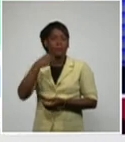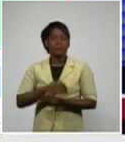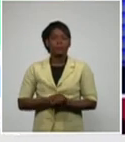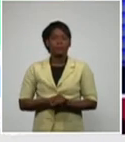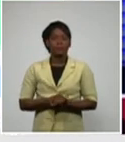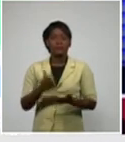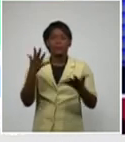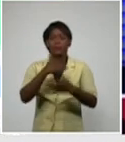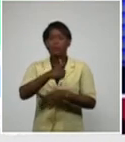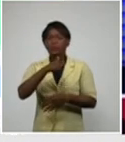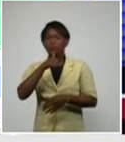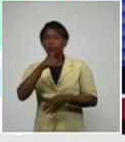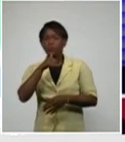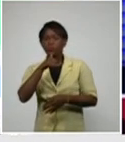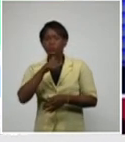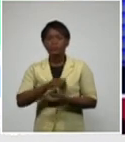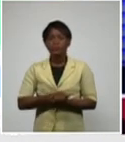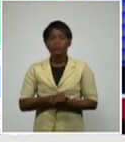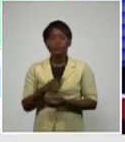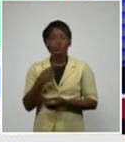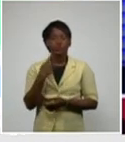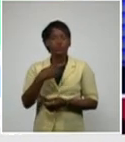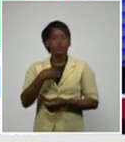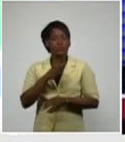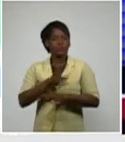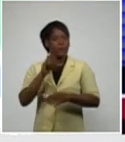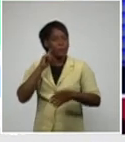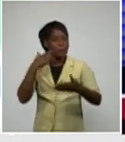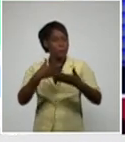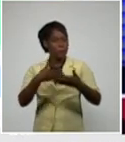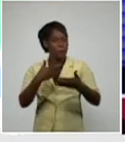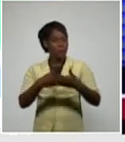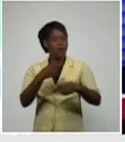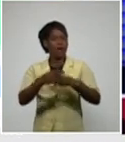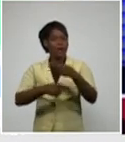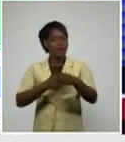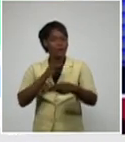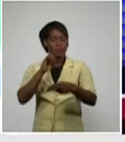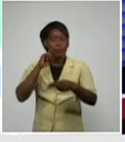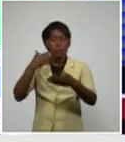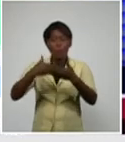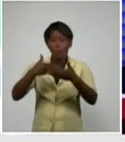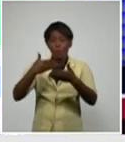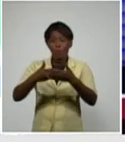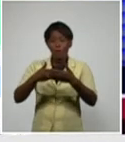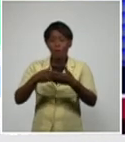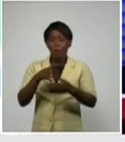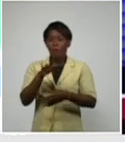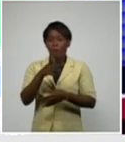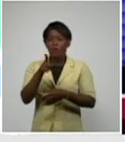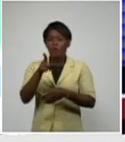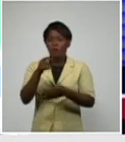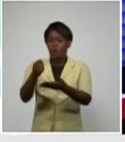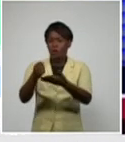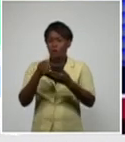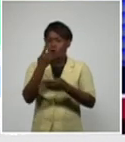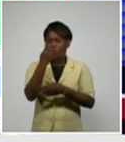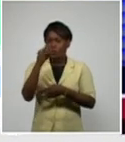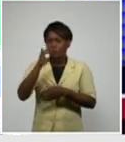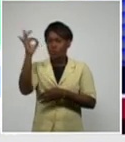antígeno, que como yo dije ayer o antier, casi con un 90% de